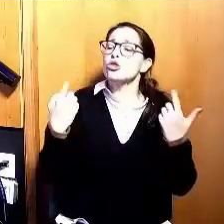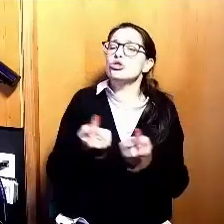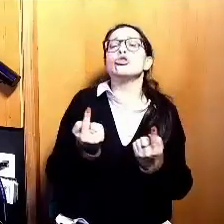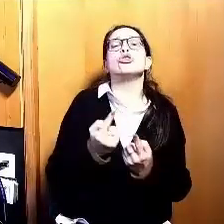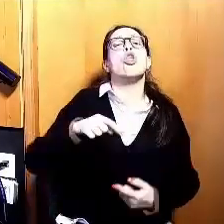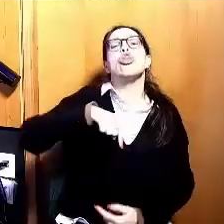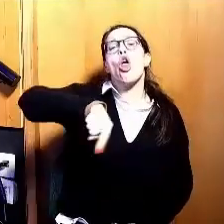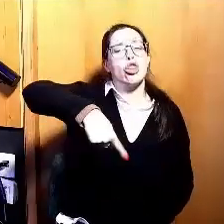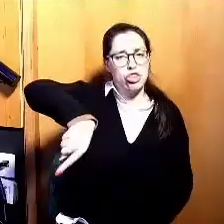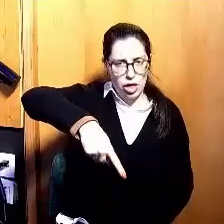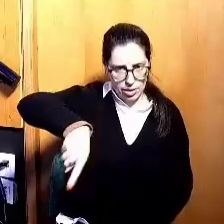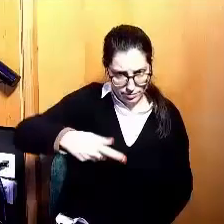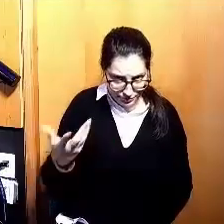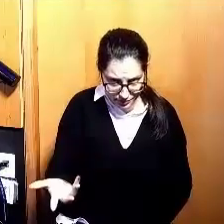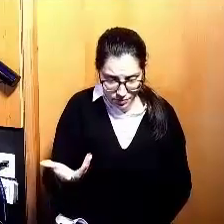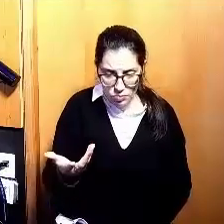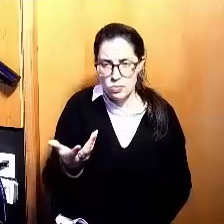que